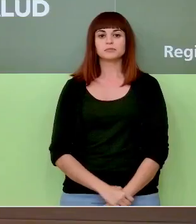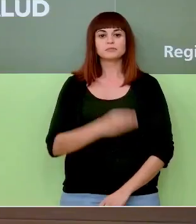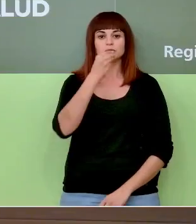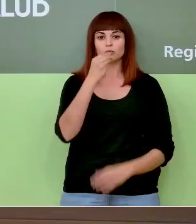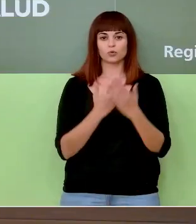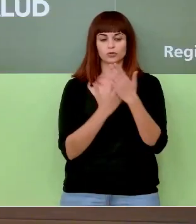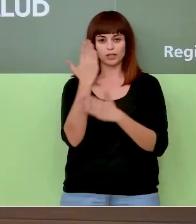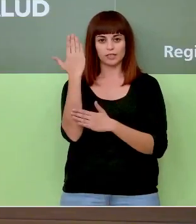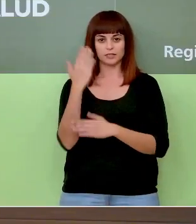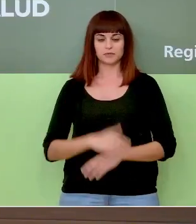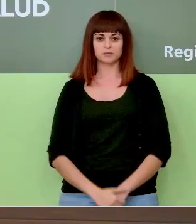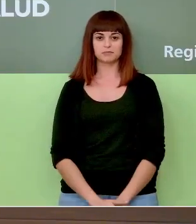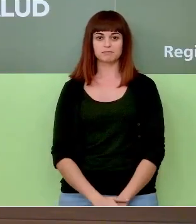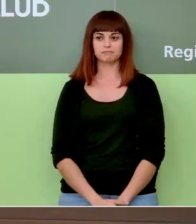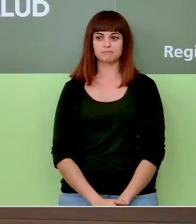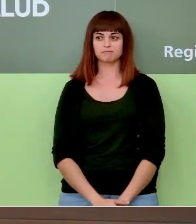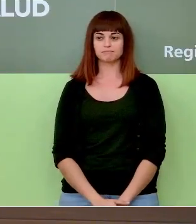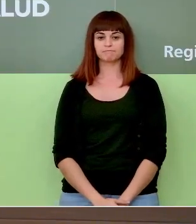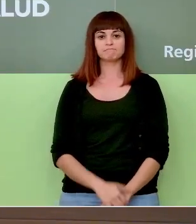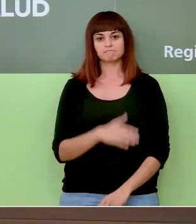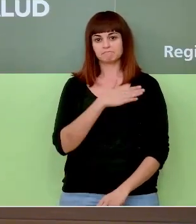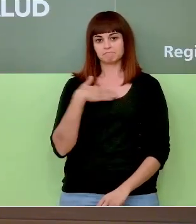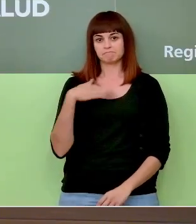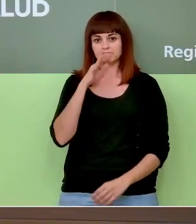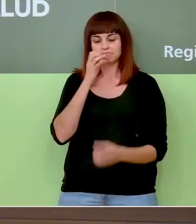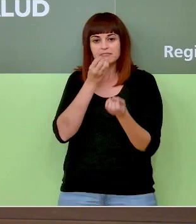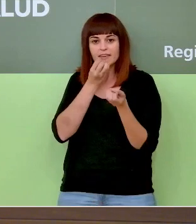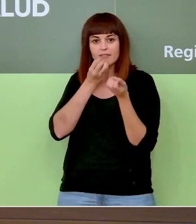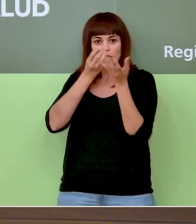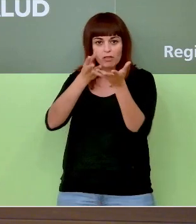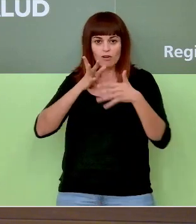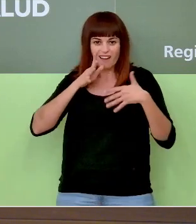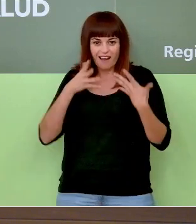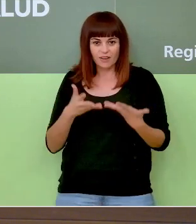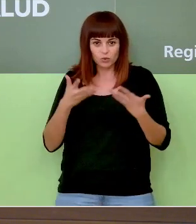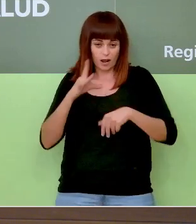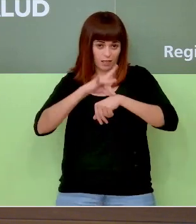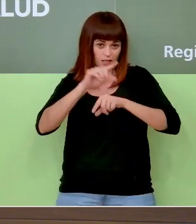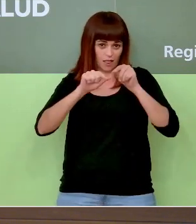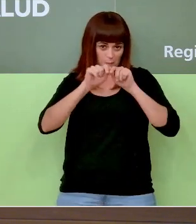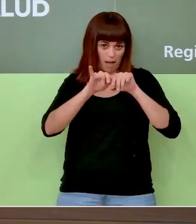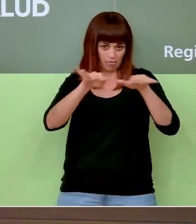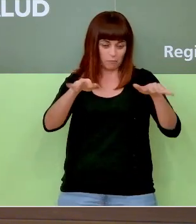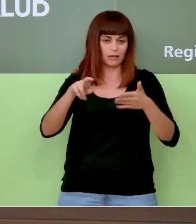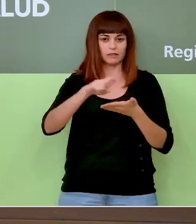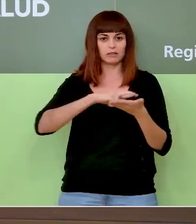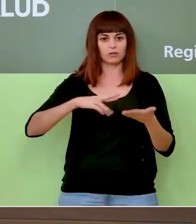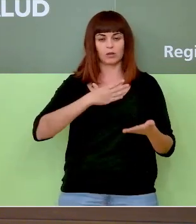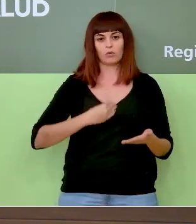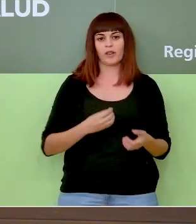Buenos días. Paso a actualizaros la información epidemiológica de la pandemia en la región de